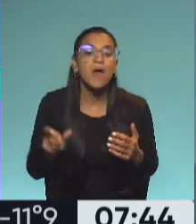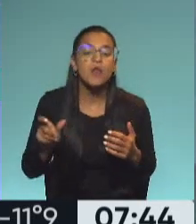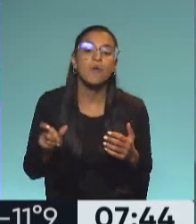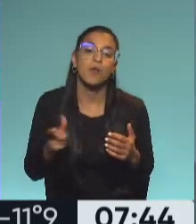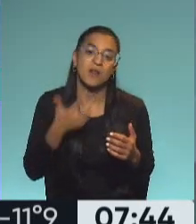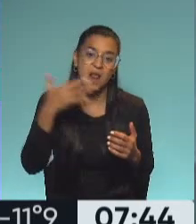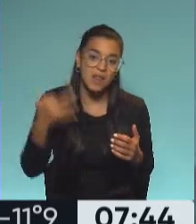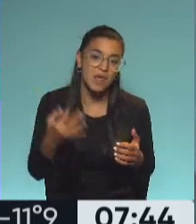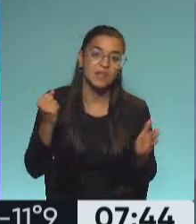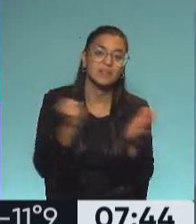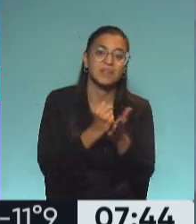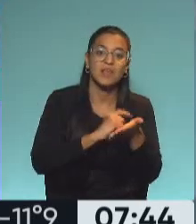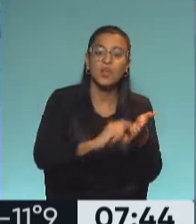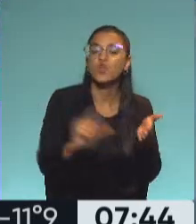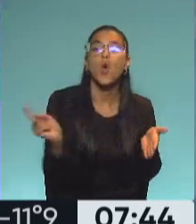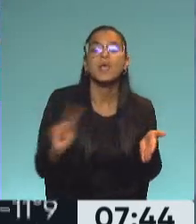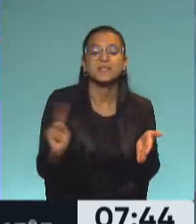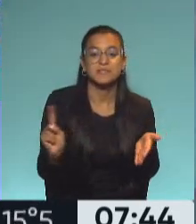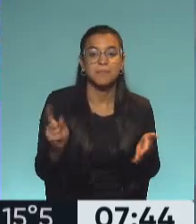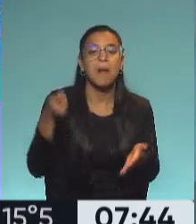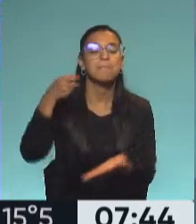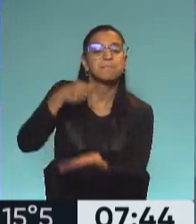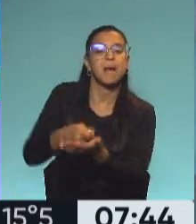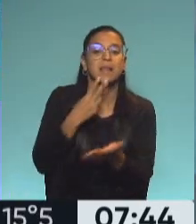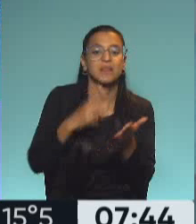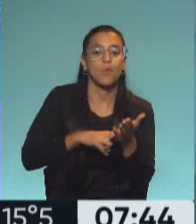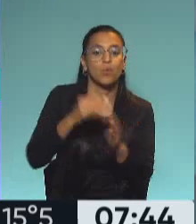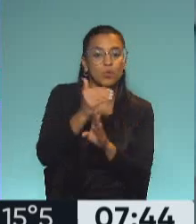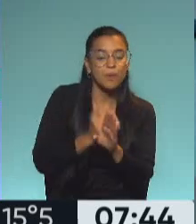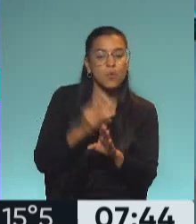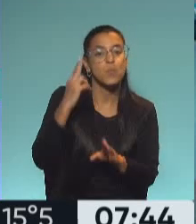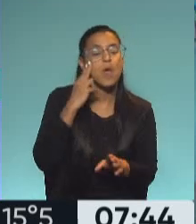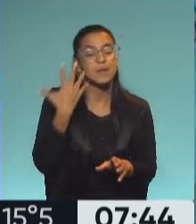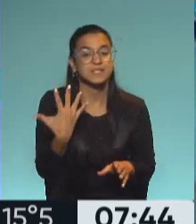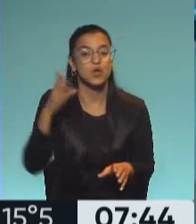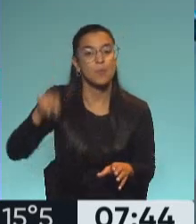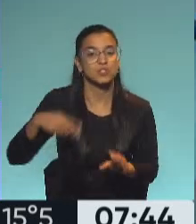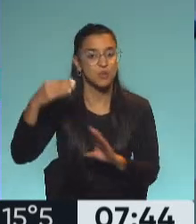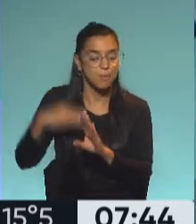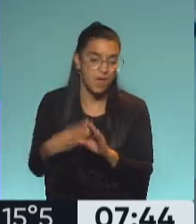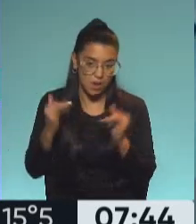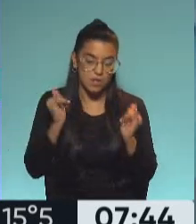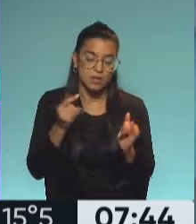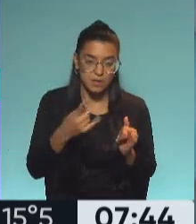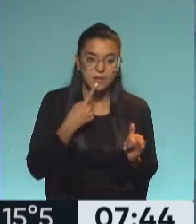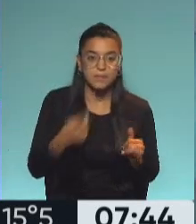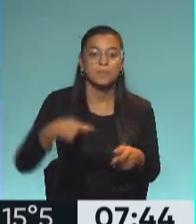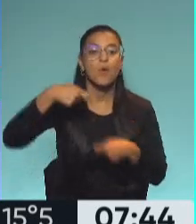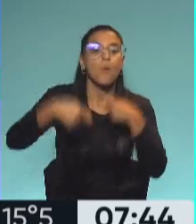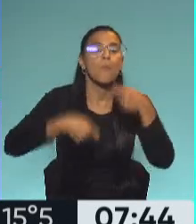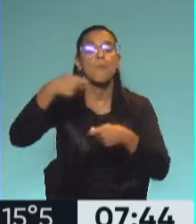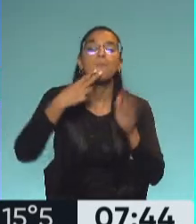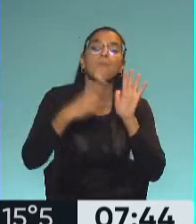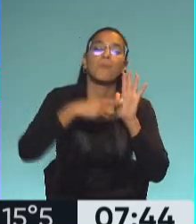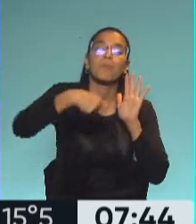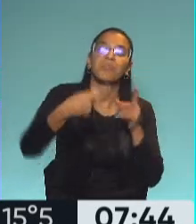en realidad que estaba etiquetada como que no lo era, ¿no? Para pagar un tributo menor de entre un 9 y un 5%. Claro, porque vos tenés distintas alícuotas a la hora de